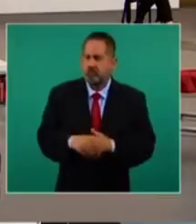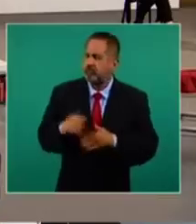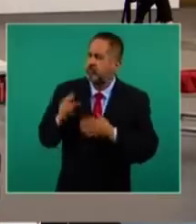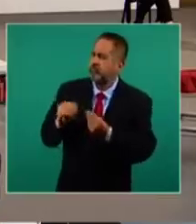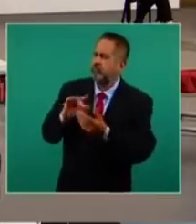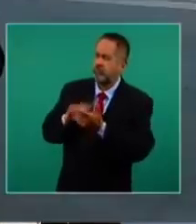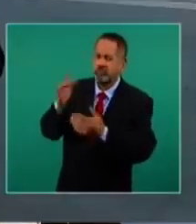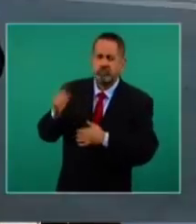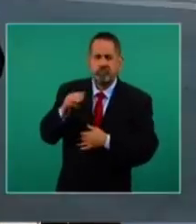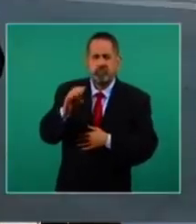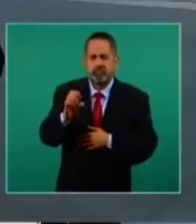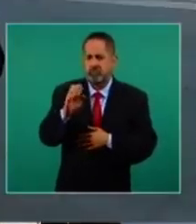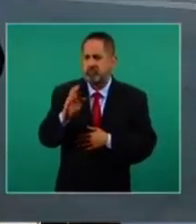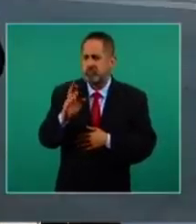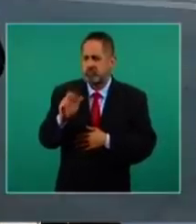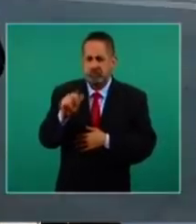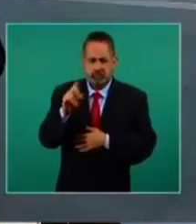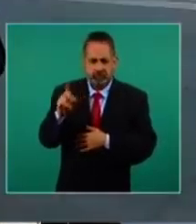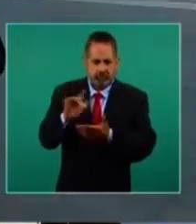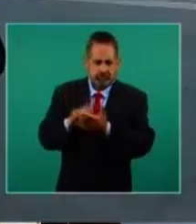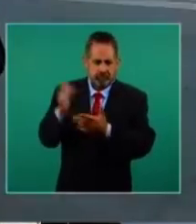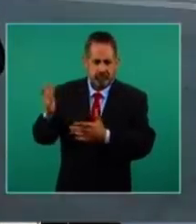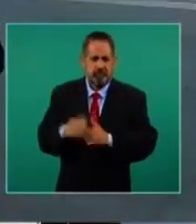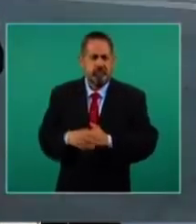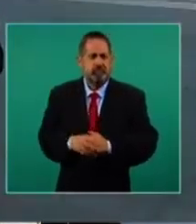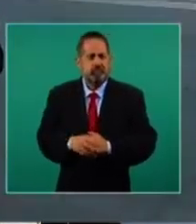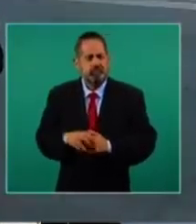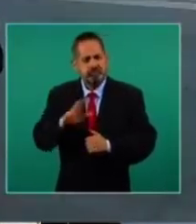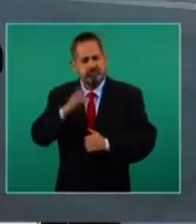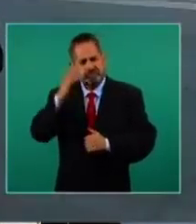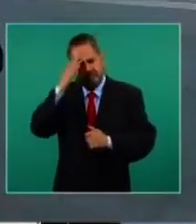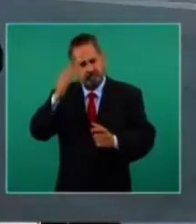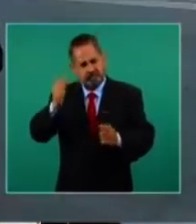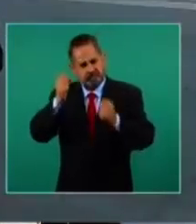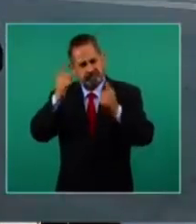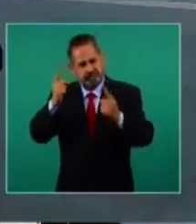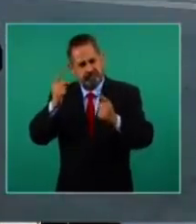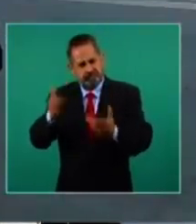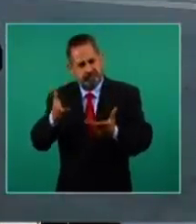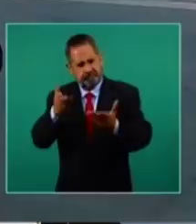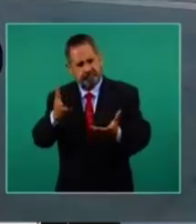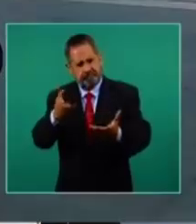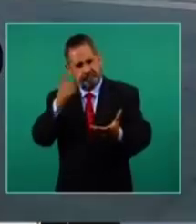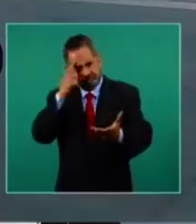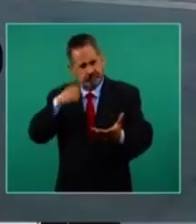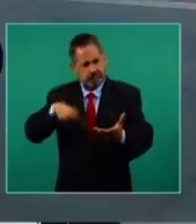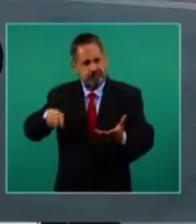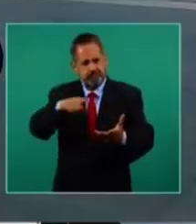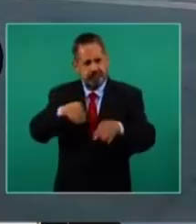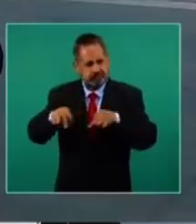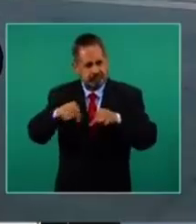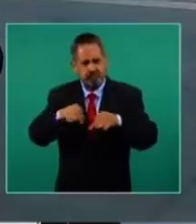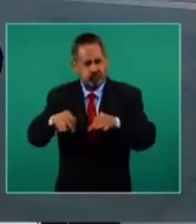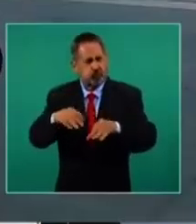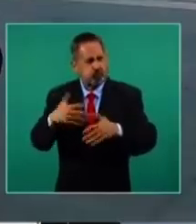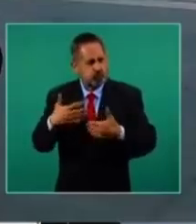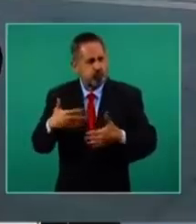gracias, Marcelo, en nuestro reconocimiento a toda la labor